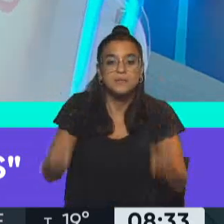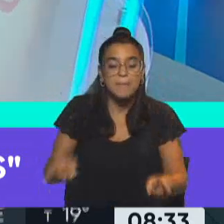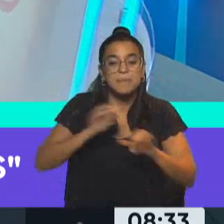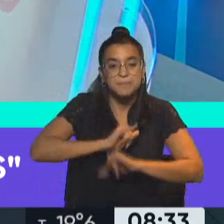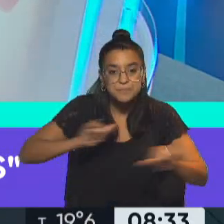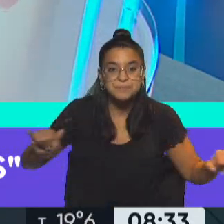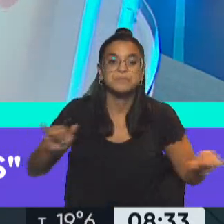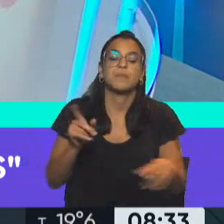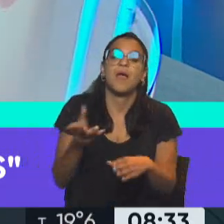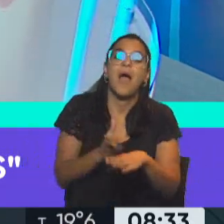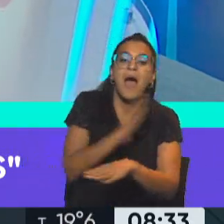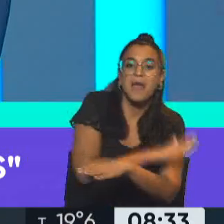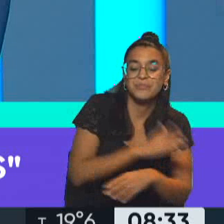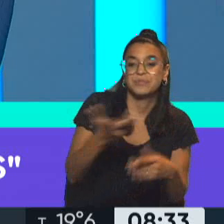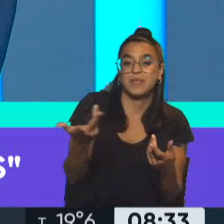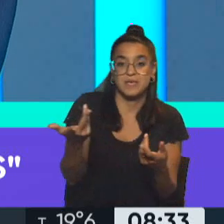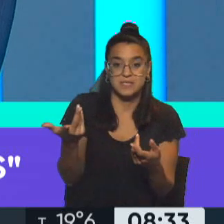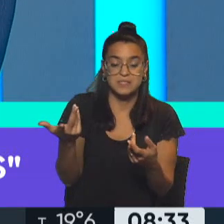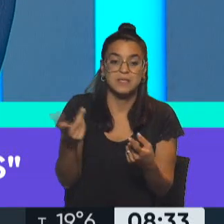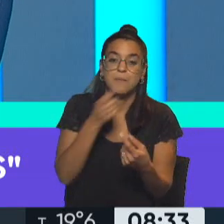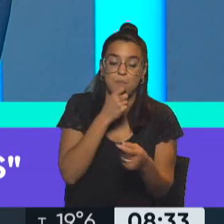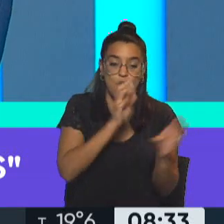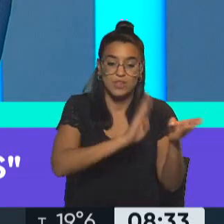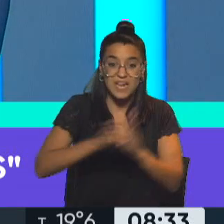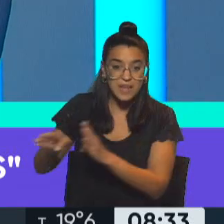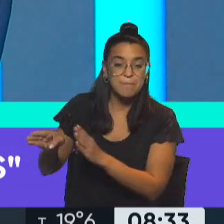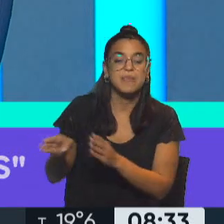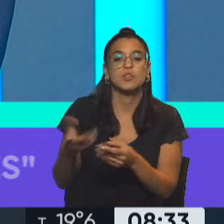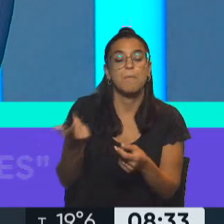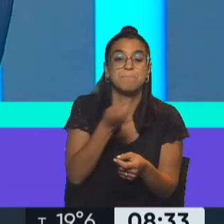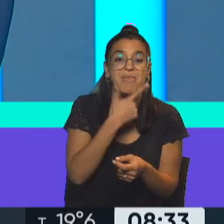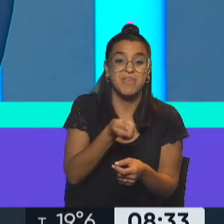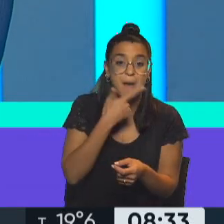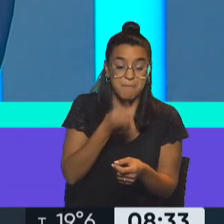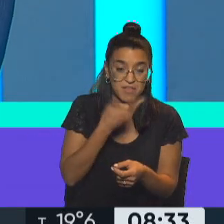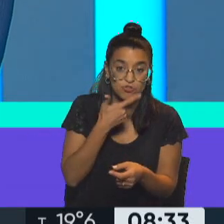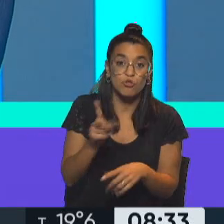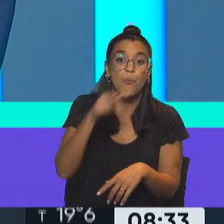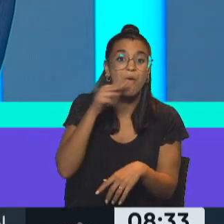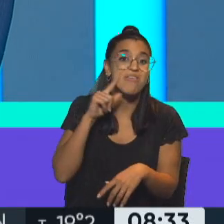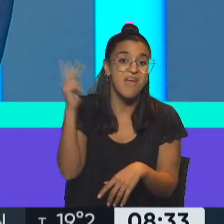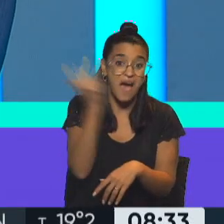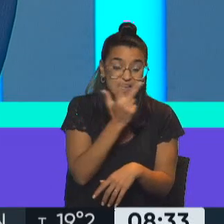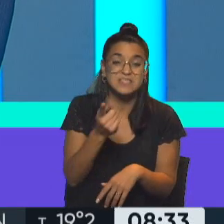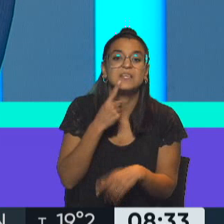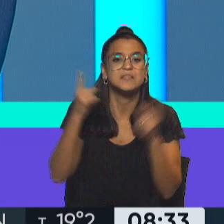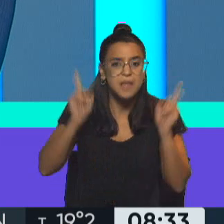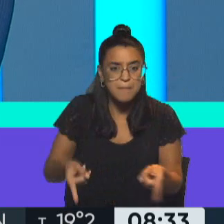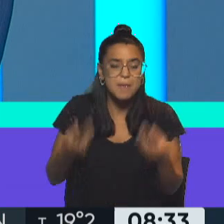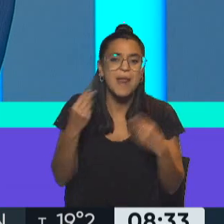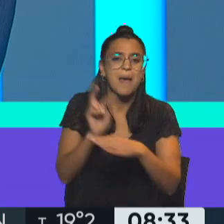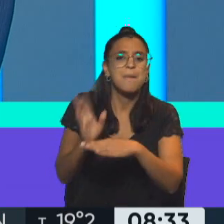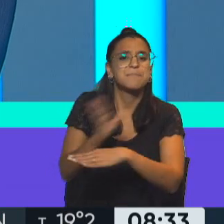preexposición esto es un tratamiento uno de los medicamentos que se usan para tratar el vih sirve también para